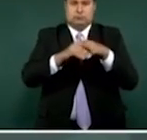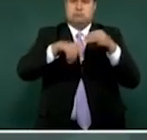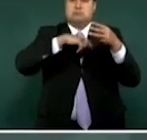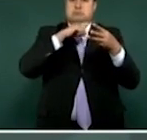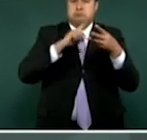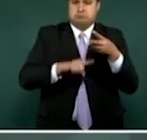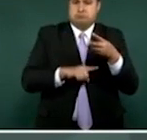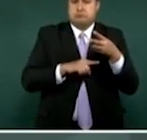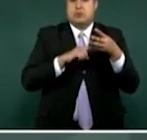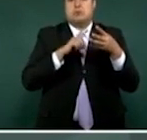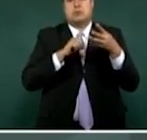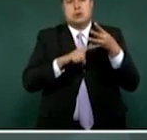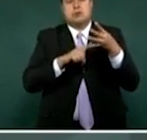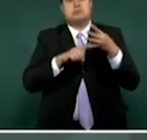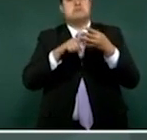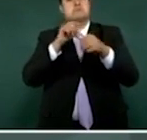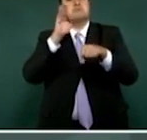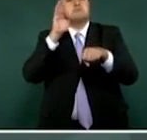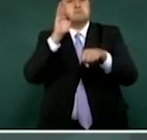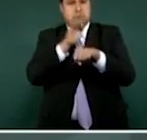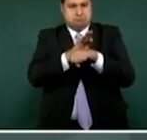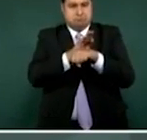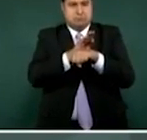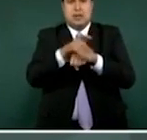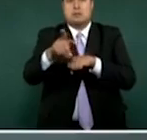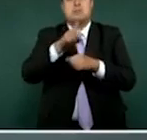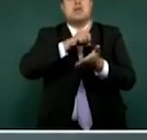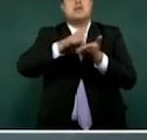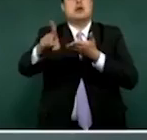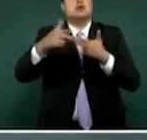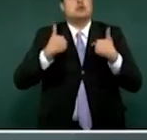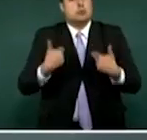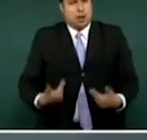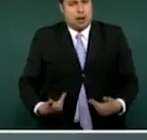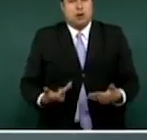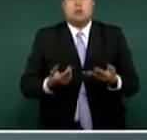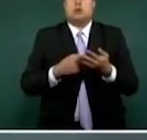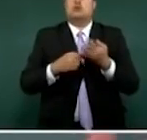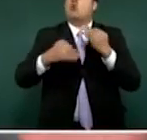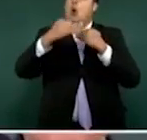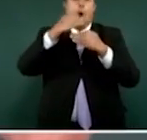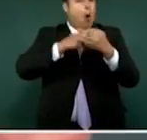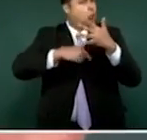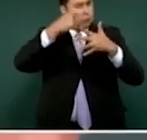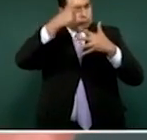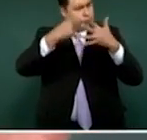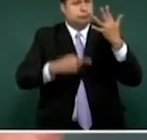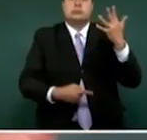el movimiento en defensa de los derechos humanos, todo eso.